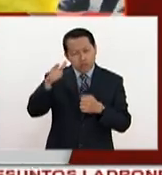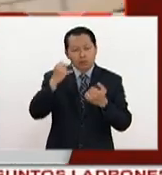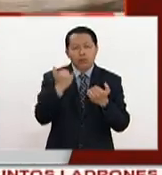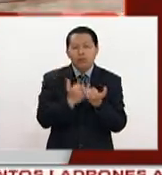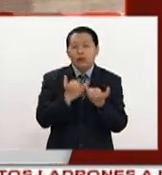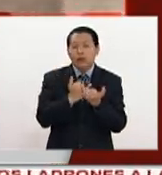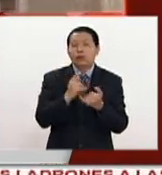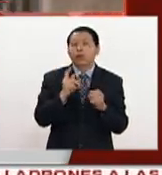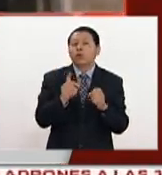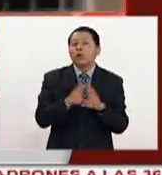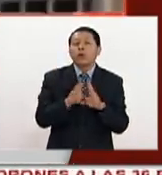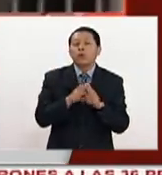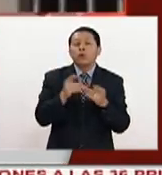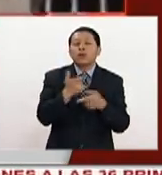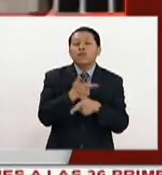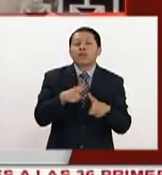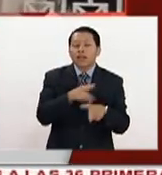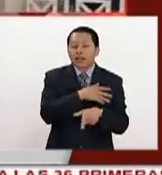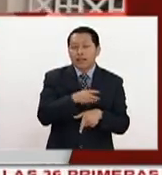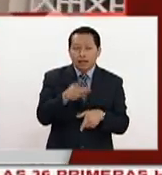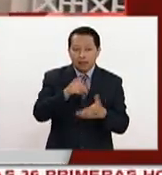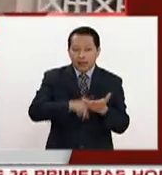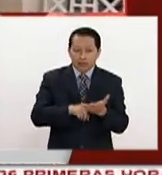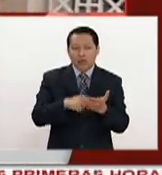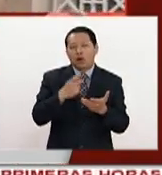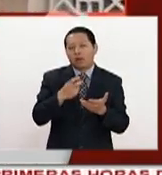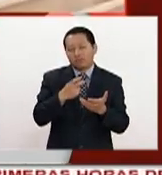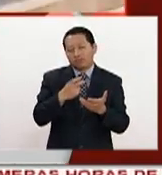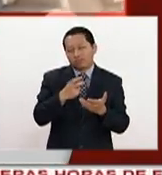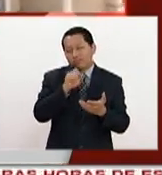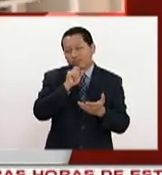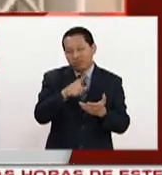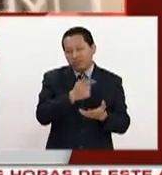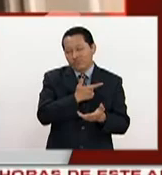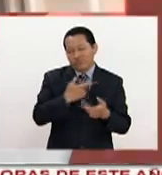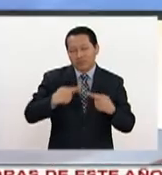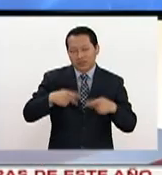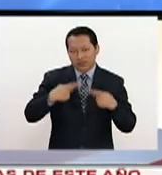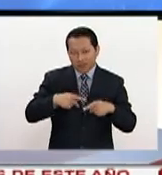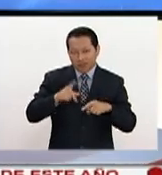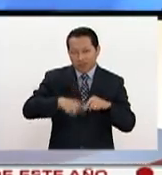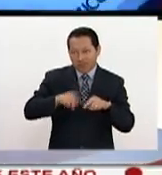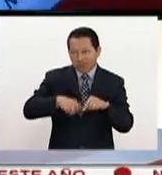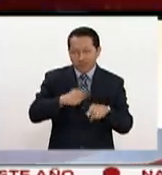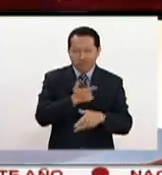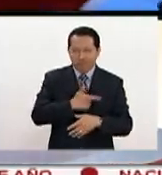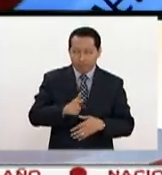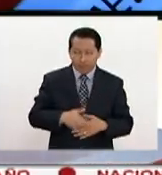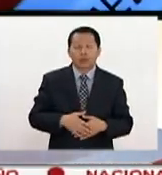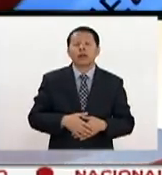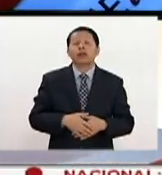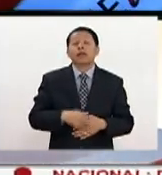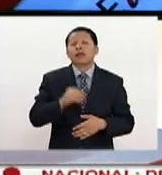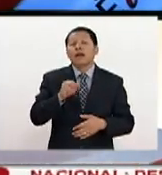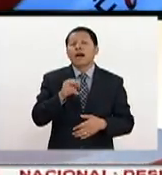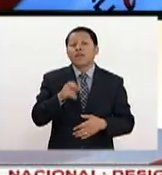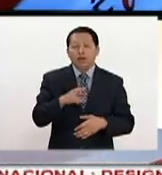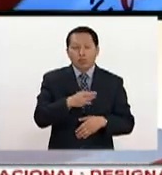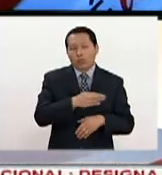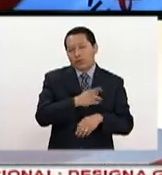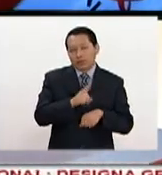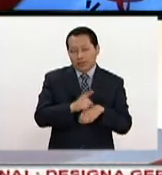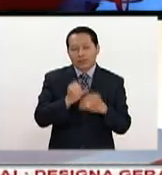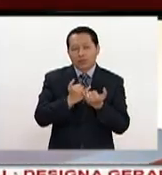las libertades en general en este país. ¿Qué tal, Javier? Me da mucho gusto saludarte, muy buenos días. Igualmente, que tengas un